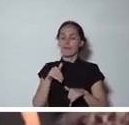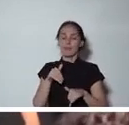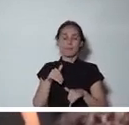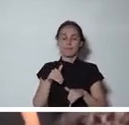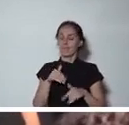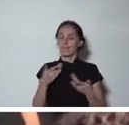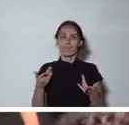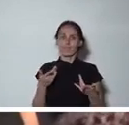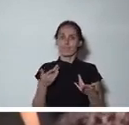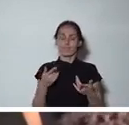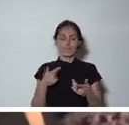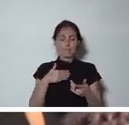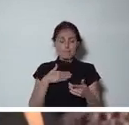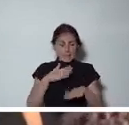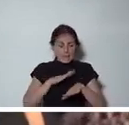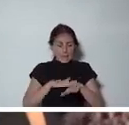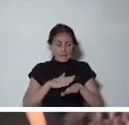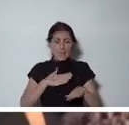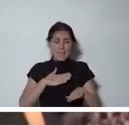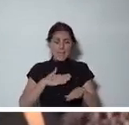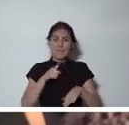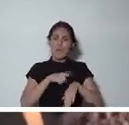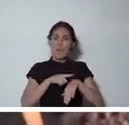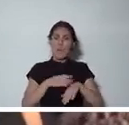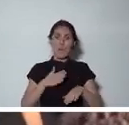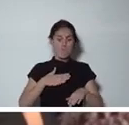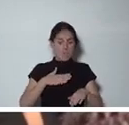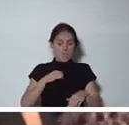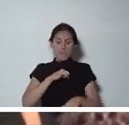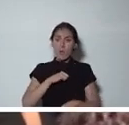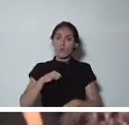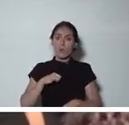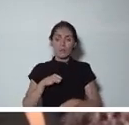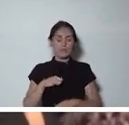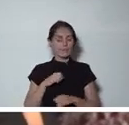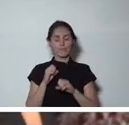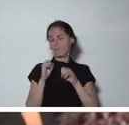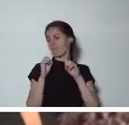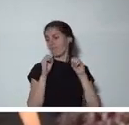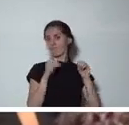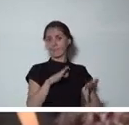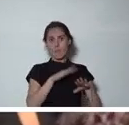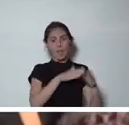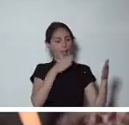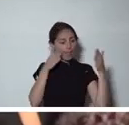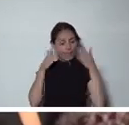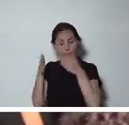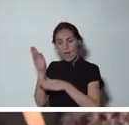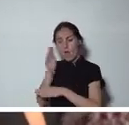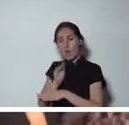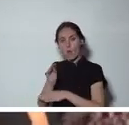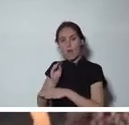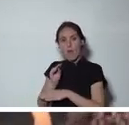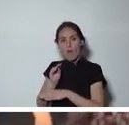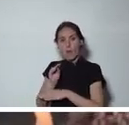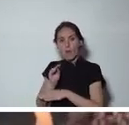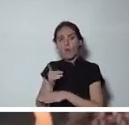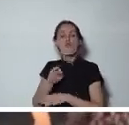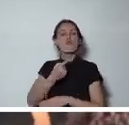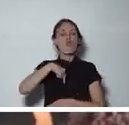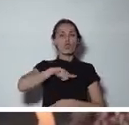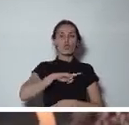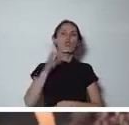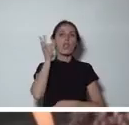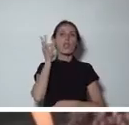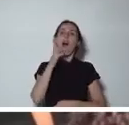tener mucha Claridad mucha Claridad de la pertinencia de cuáles son las batallas y cuáles son las agendas que tenemos que dar en